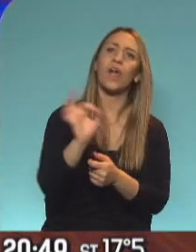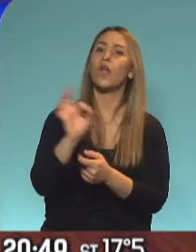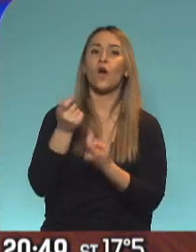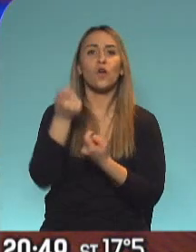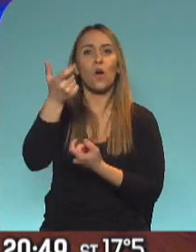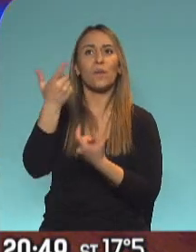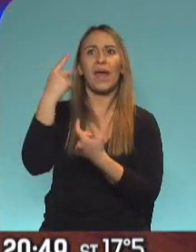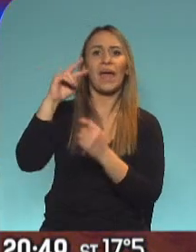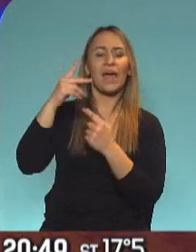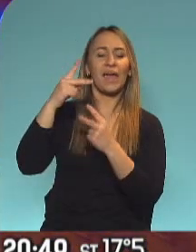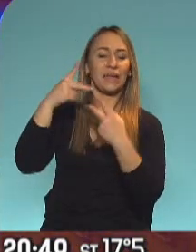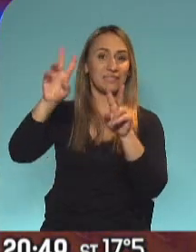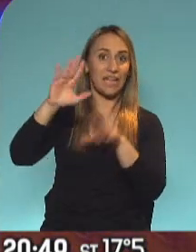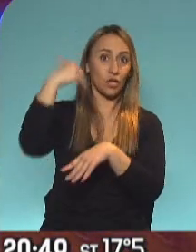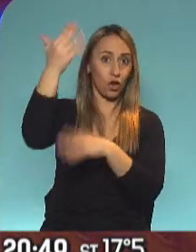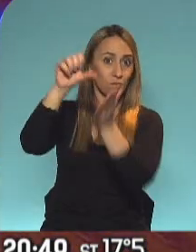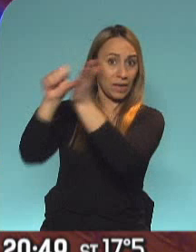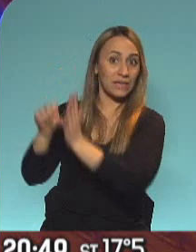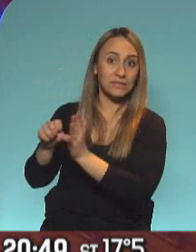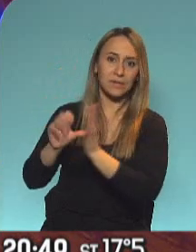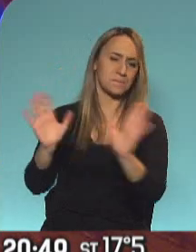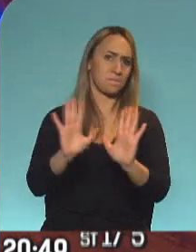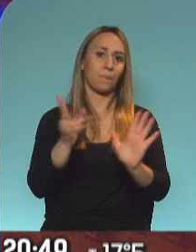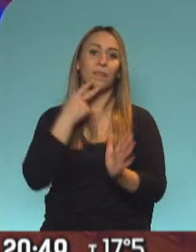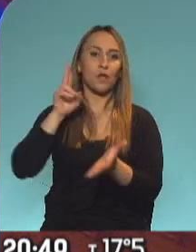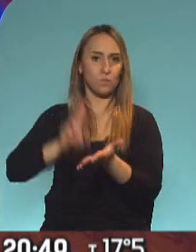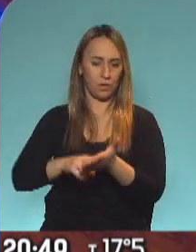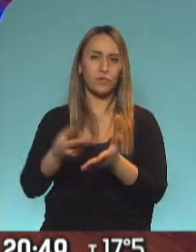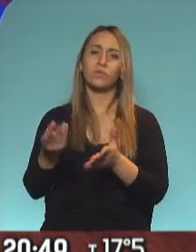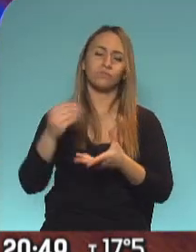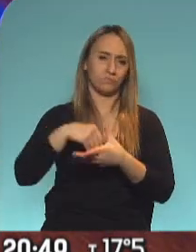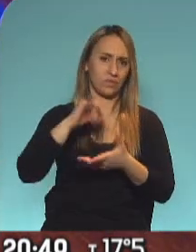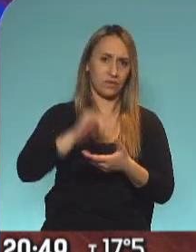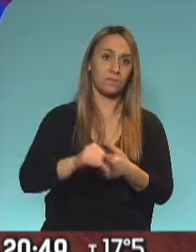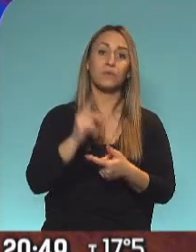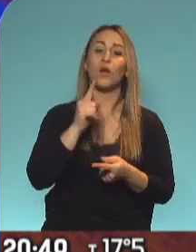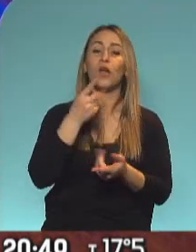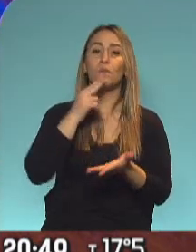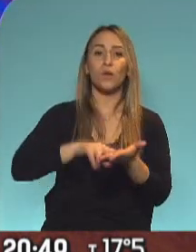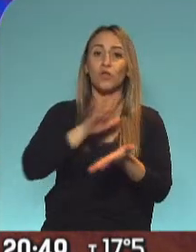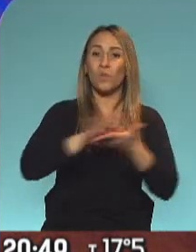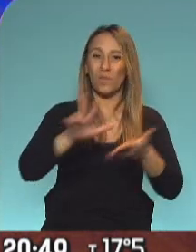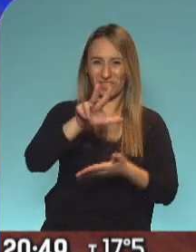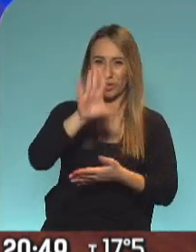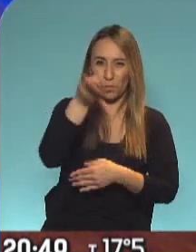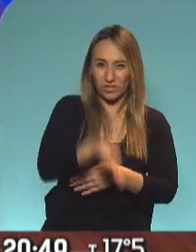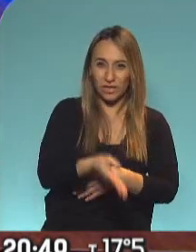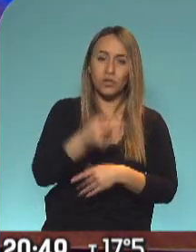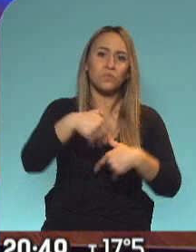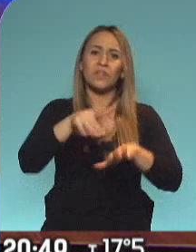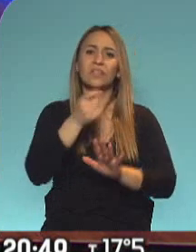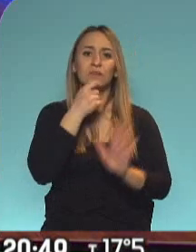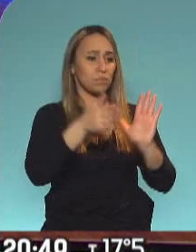el impuesto del impuesto país se iba a recargar, el impuesto también del 35% nuevo se iba a recargar y aunque pagues en pesos, aunque